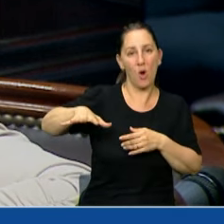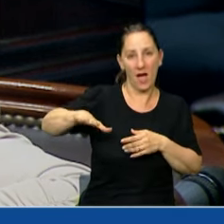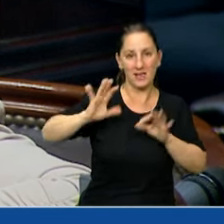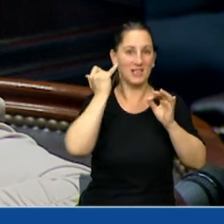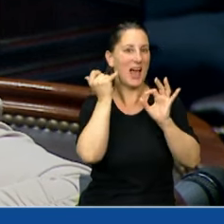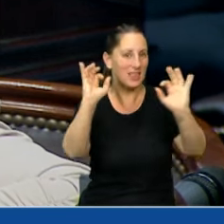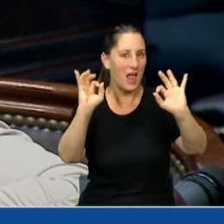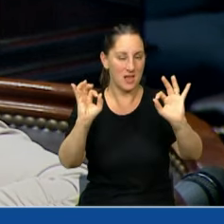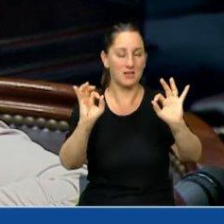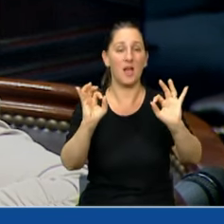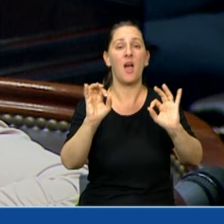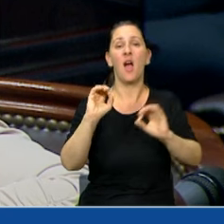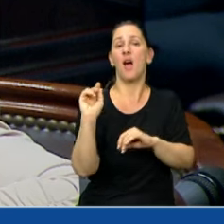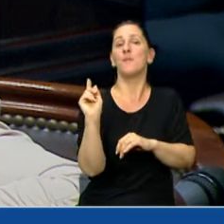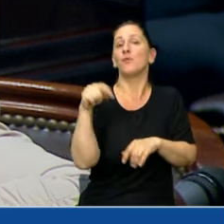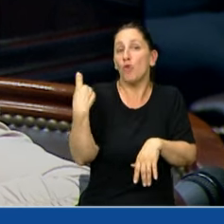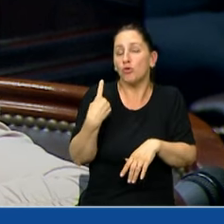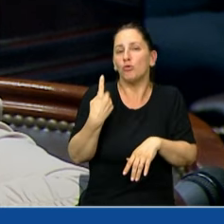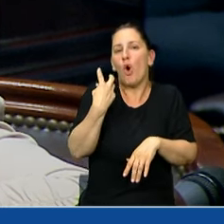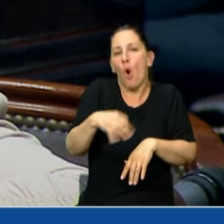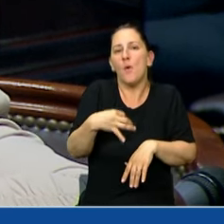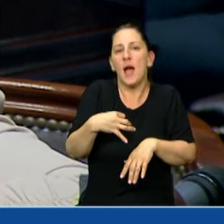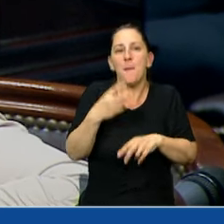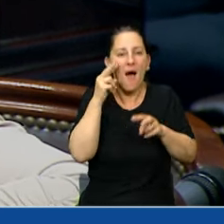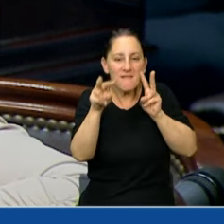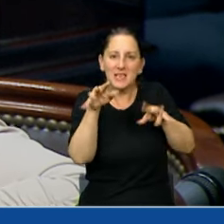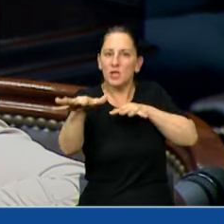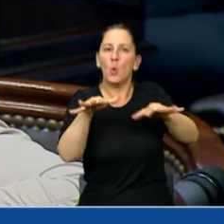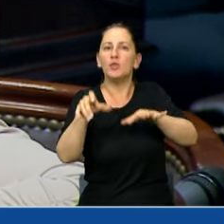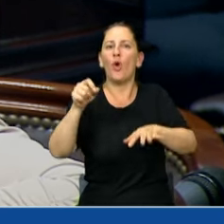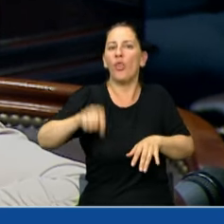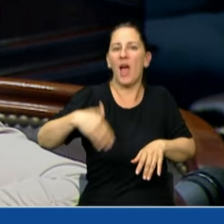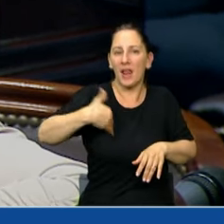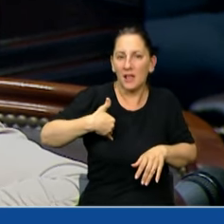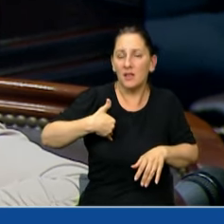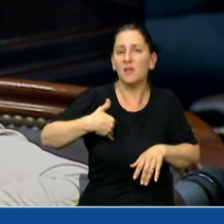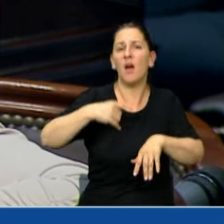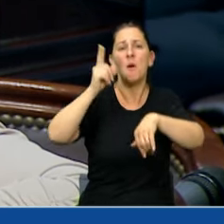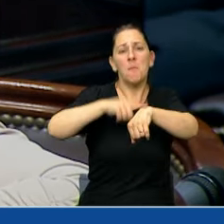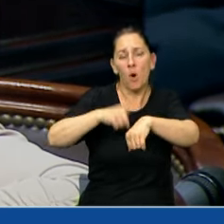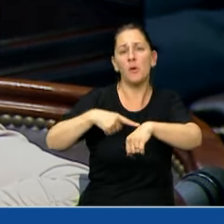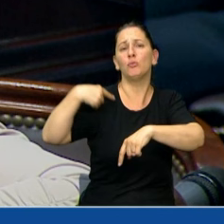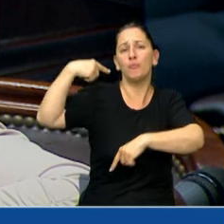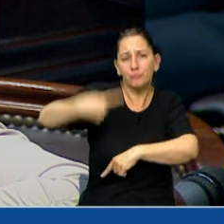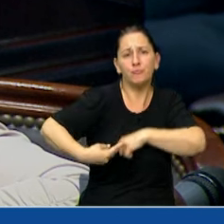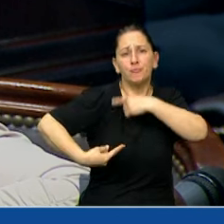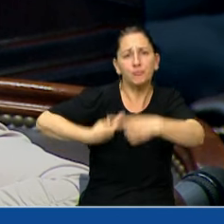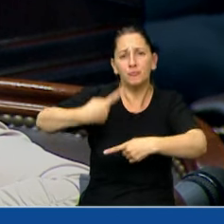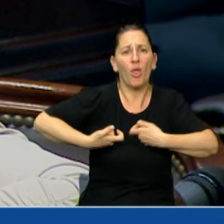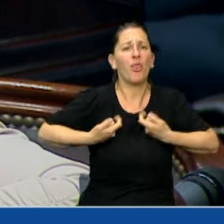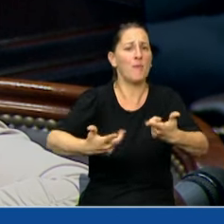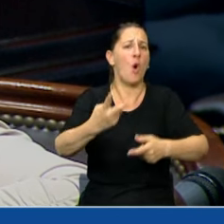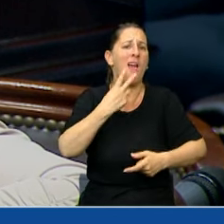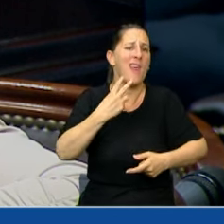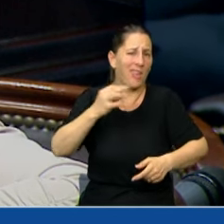maduras nos están obligando a mirarnos a mirar desde afuera después de haber sido consecuentes y haber generado energía